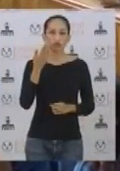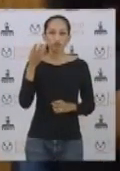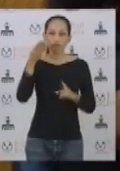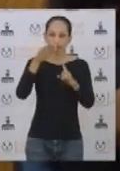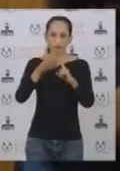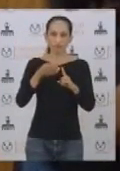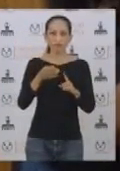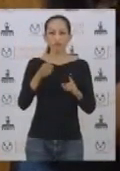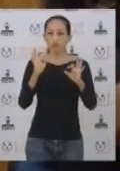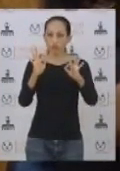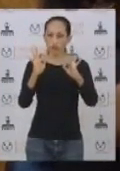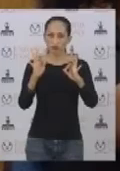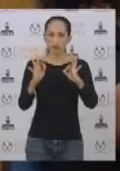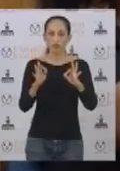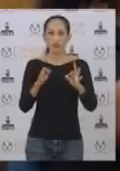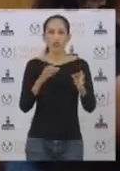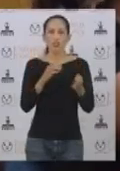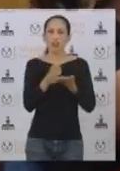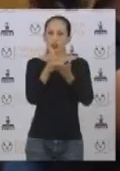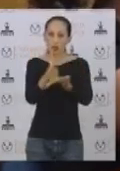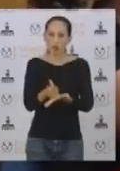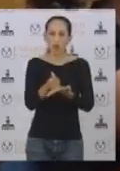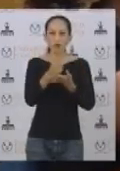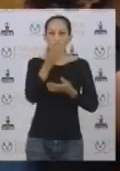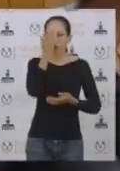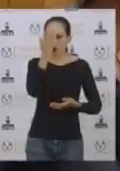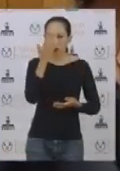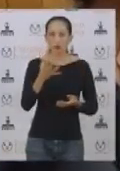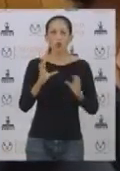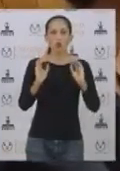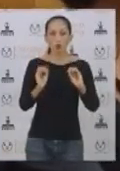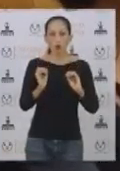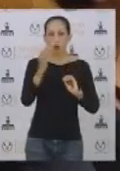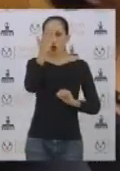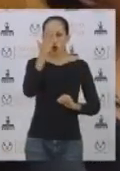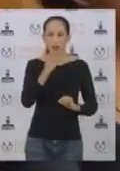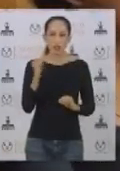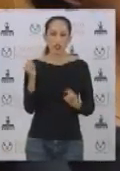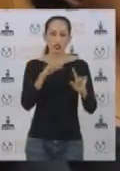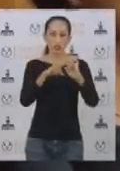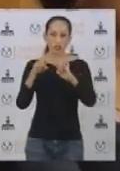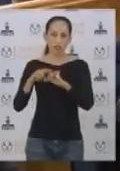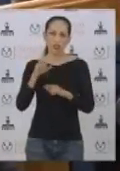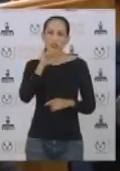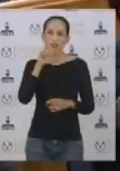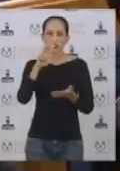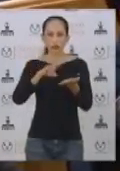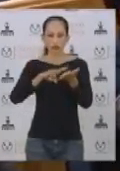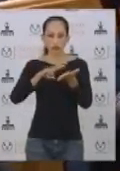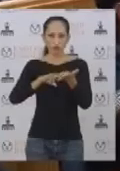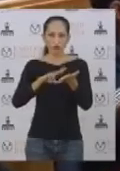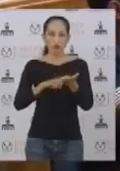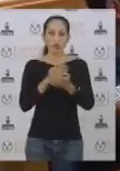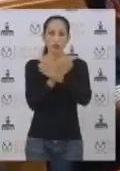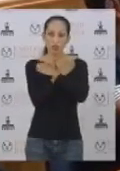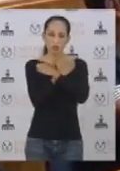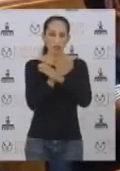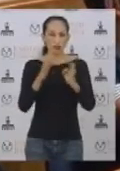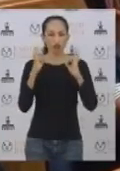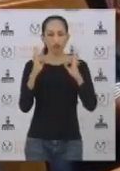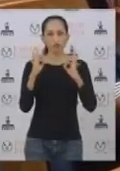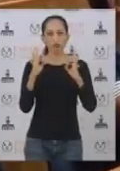gente de bien, en transmitir conocimientos y técnicas con una sólida formación en valores. Por ello, señaló que la calidad de la educación que reciben